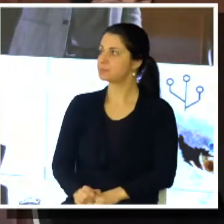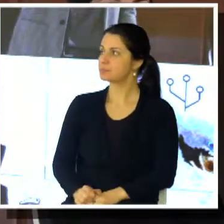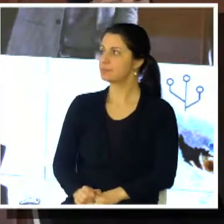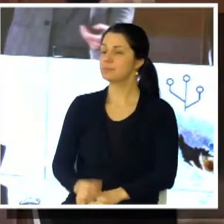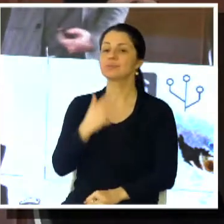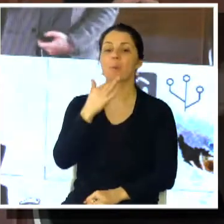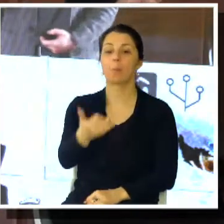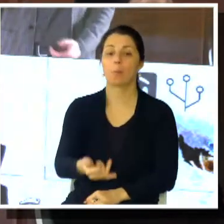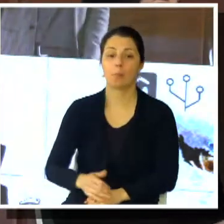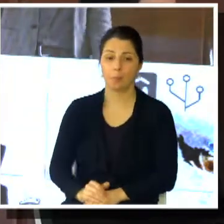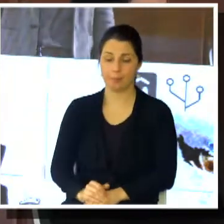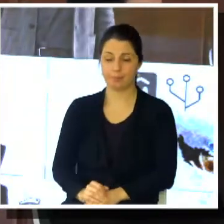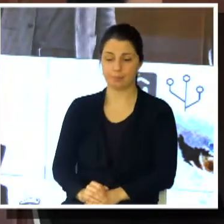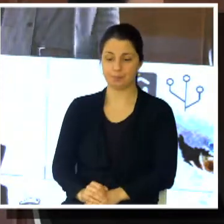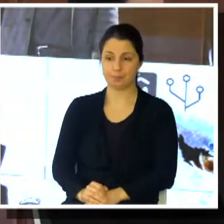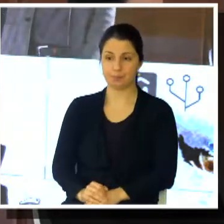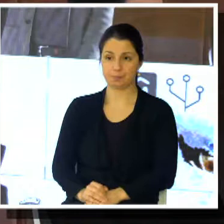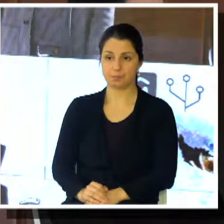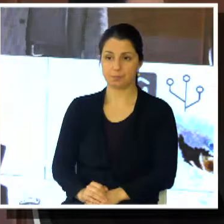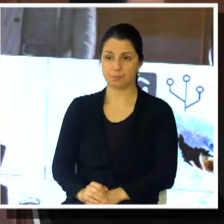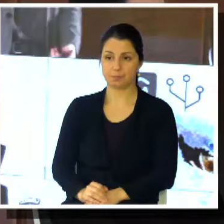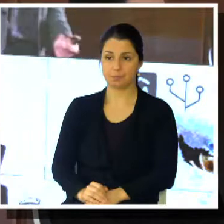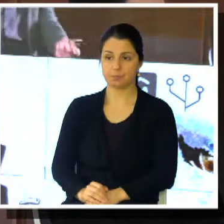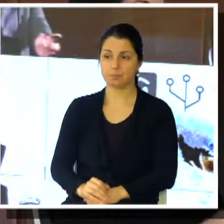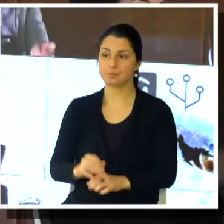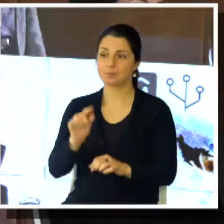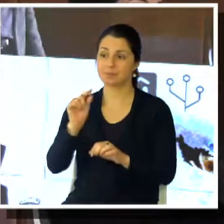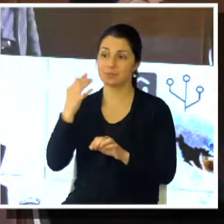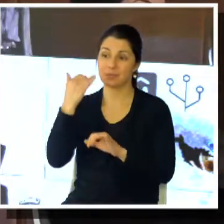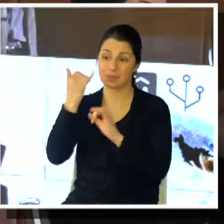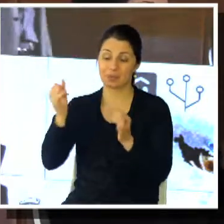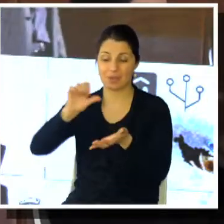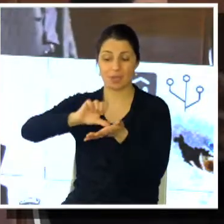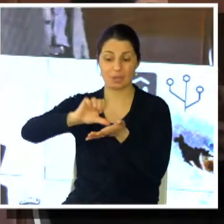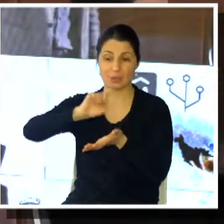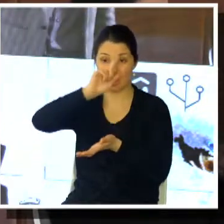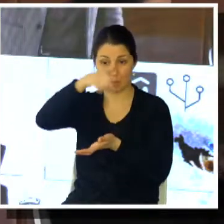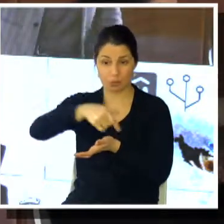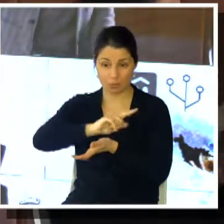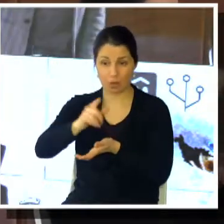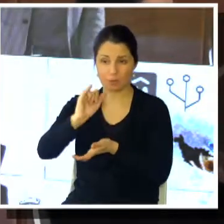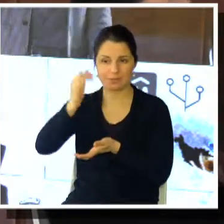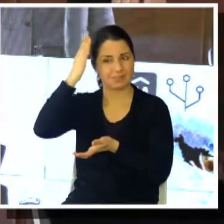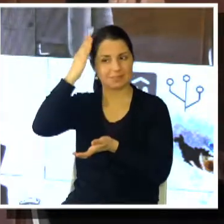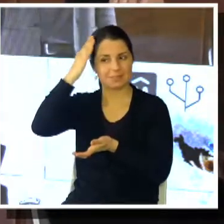Por ejemplo, no es el caso de millones todavía en la ciudad de Montevideo, pero sí ya sabemos que